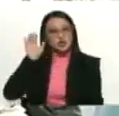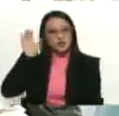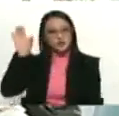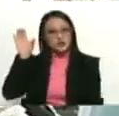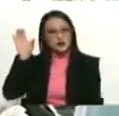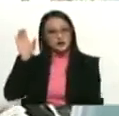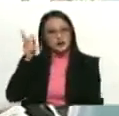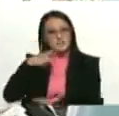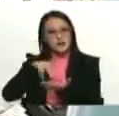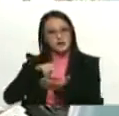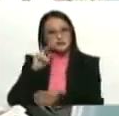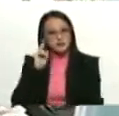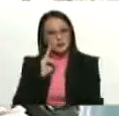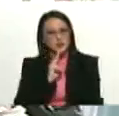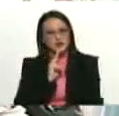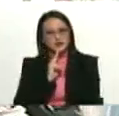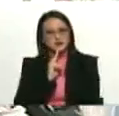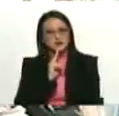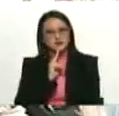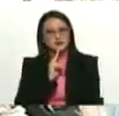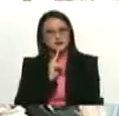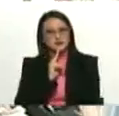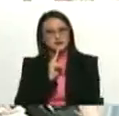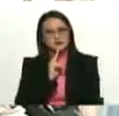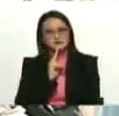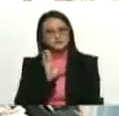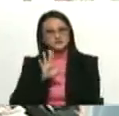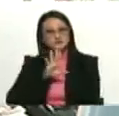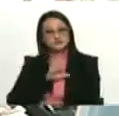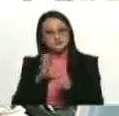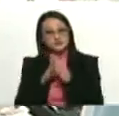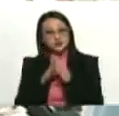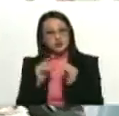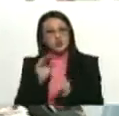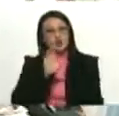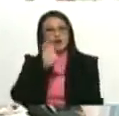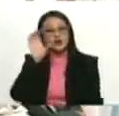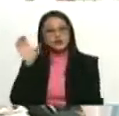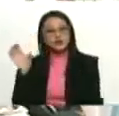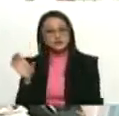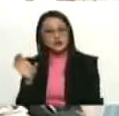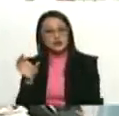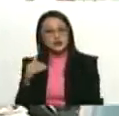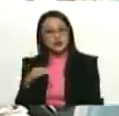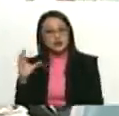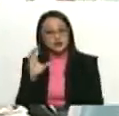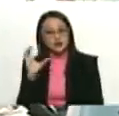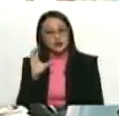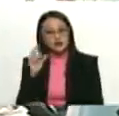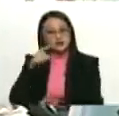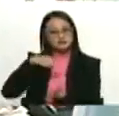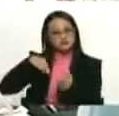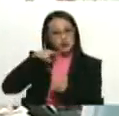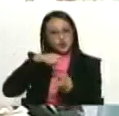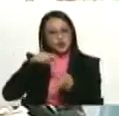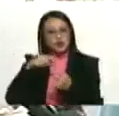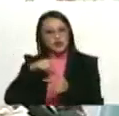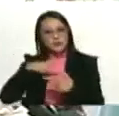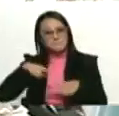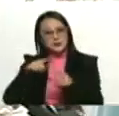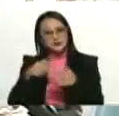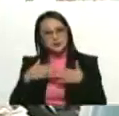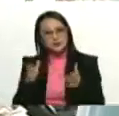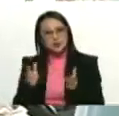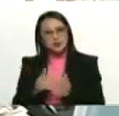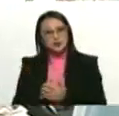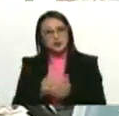en las plazas Bolívar de los estados, en este caso en Caracas vamos rotando los espacios públicos,